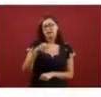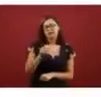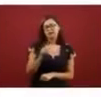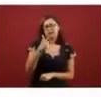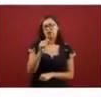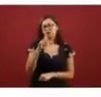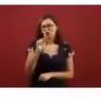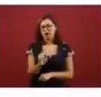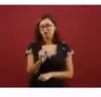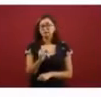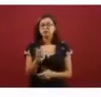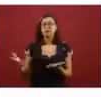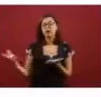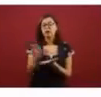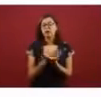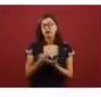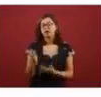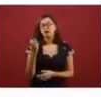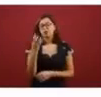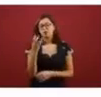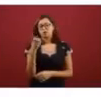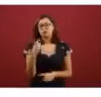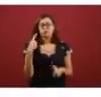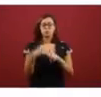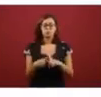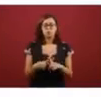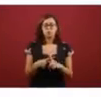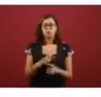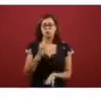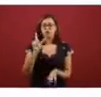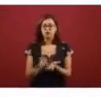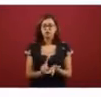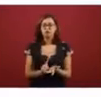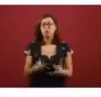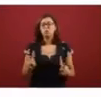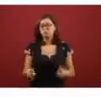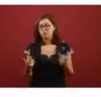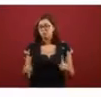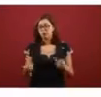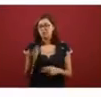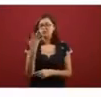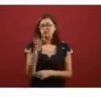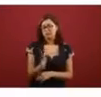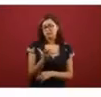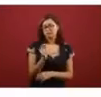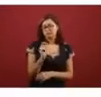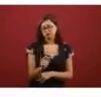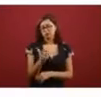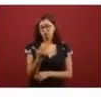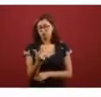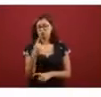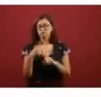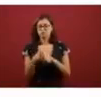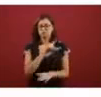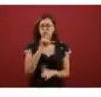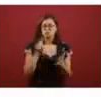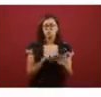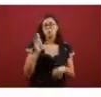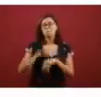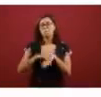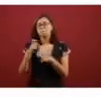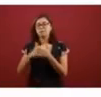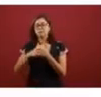con un margen de 4.91 pesos por litro y un precio al público de 10.55 por litro, mientras que el más